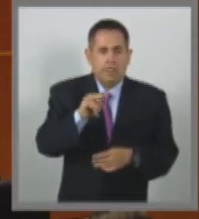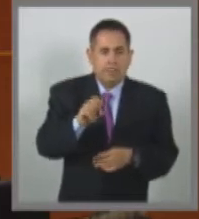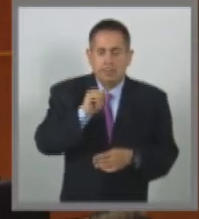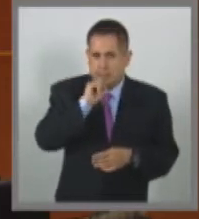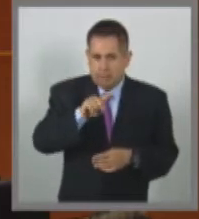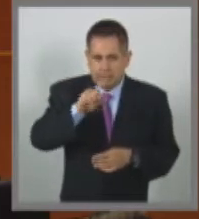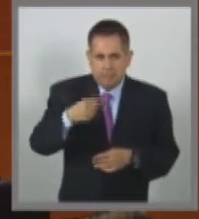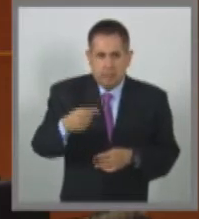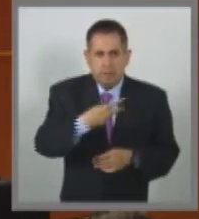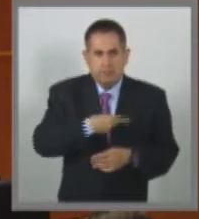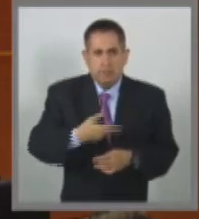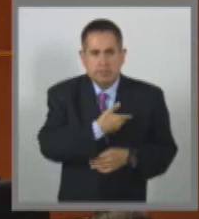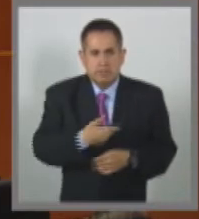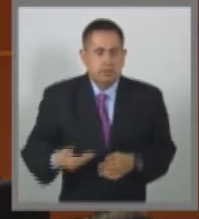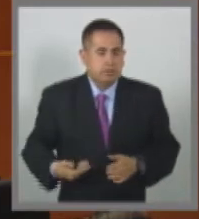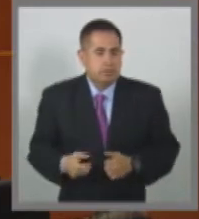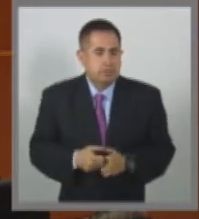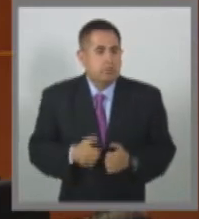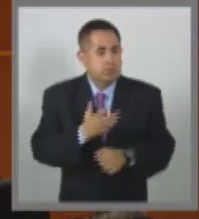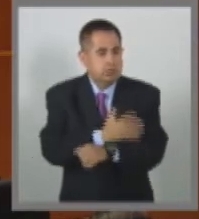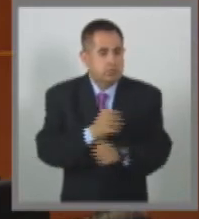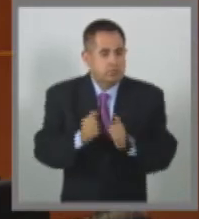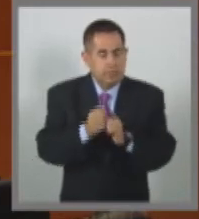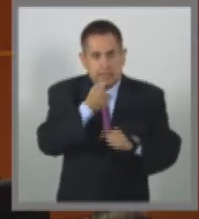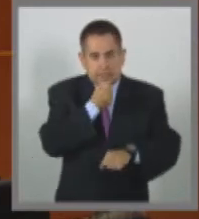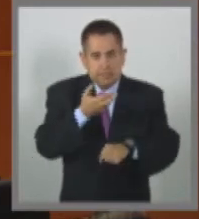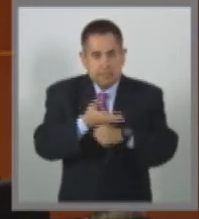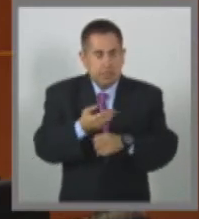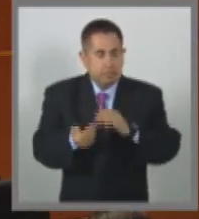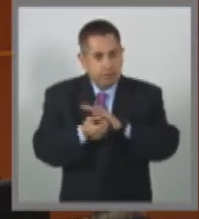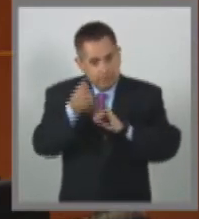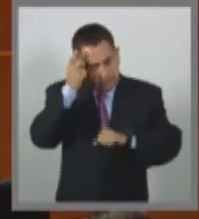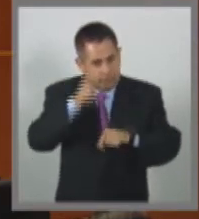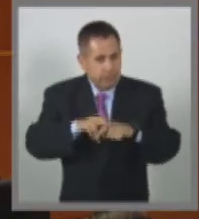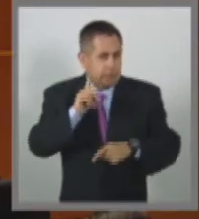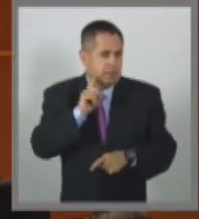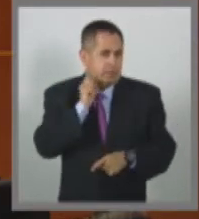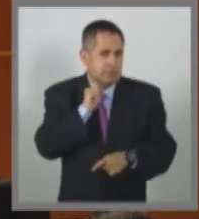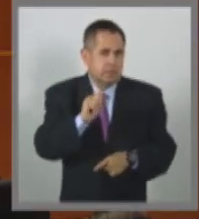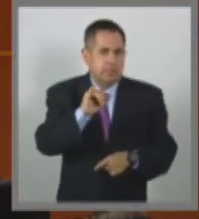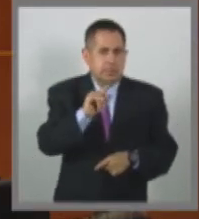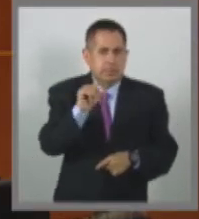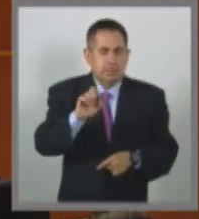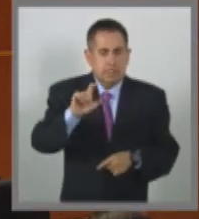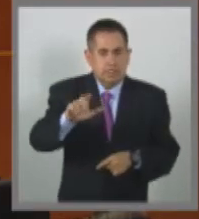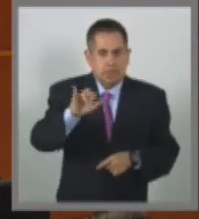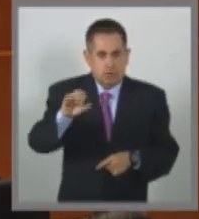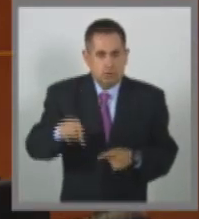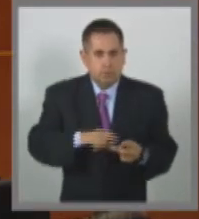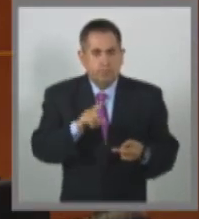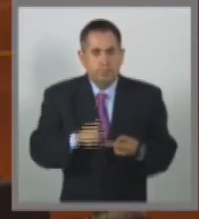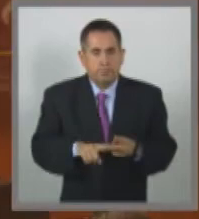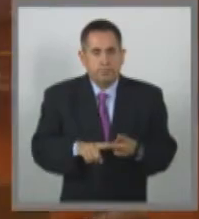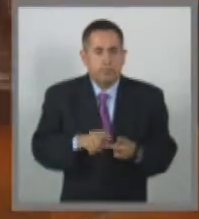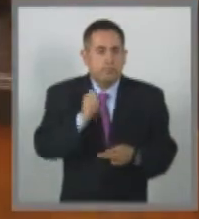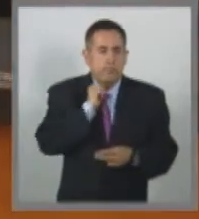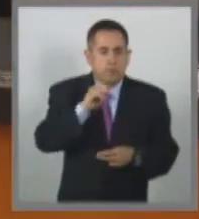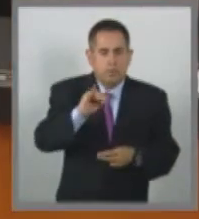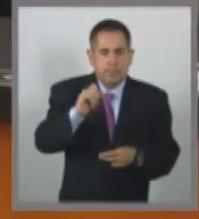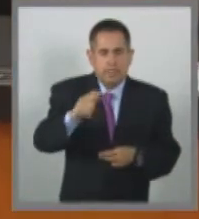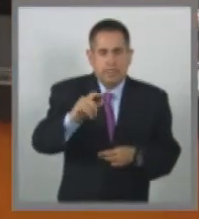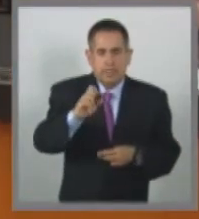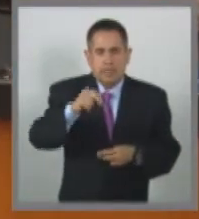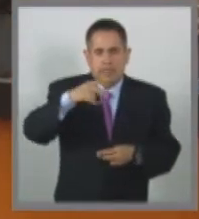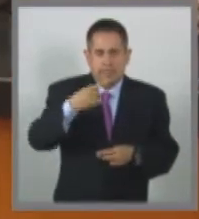también vicepresidente. Nos acompañan los secretarios de la mesa directiva, la senadora Itzel Saraí Ríos de la Mora, el senador Miguel